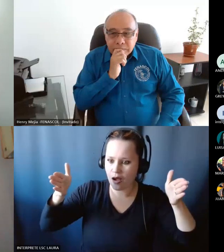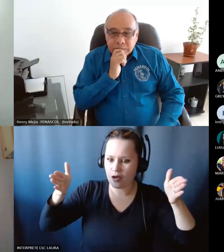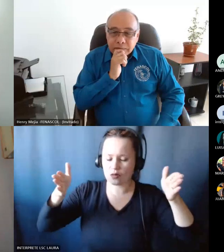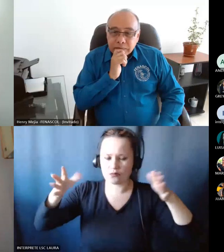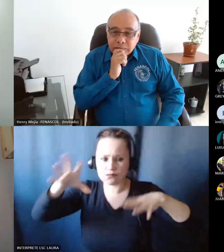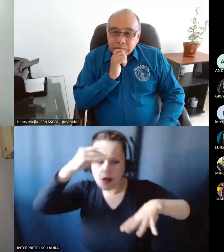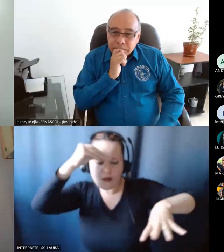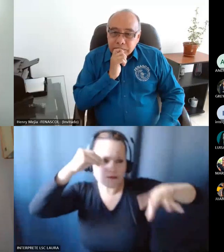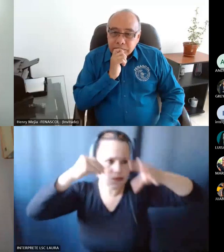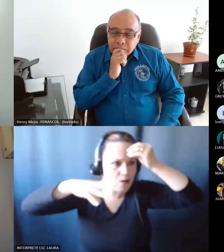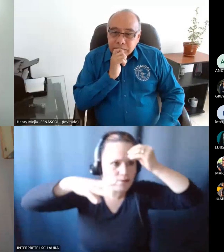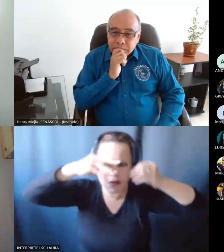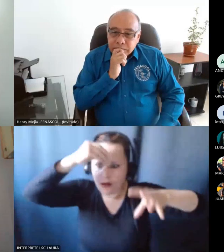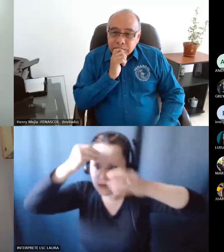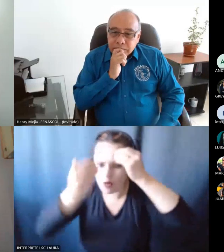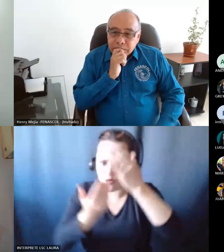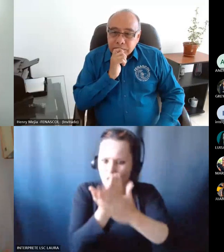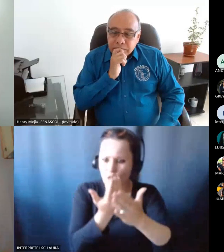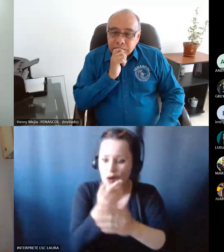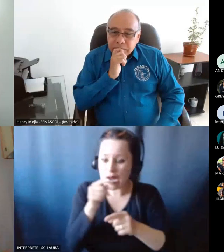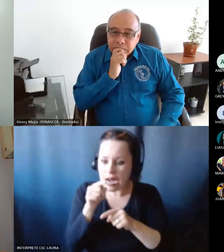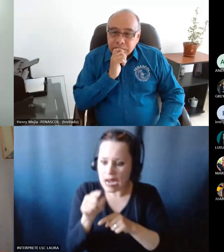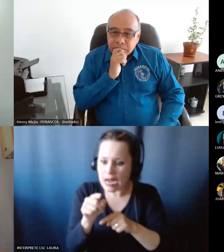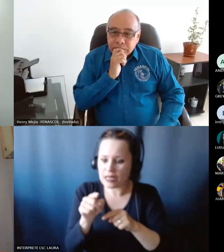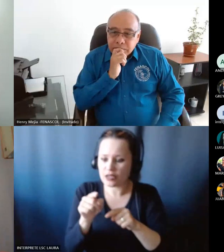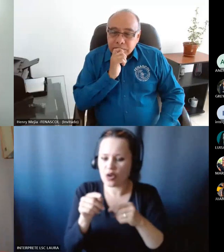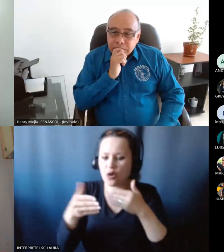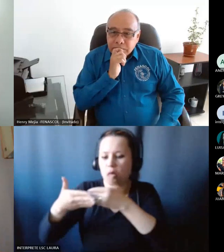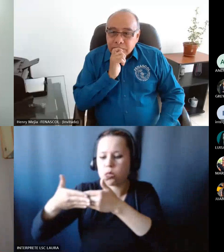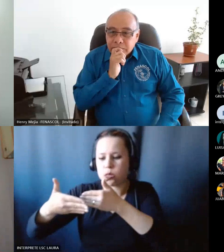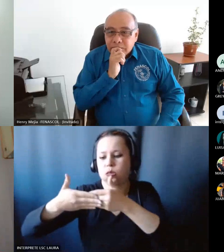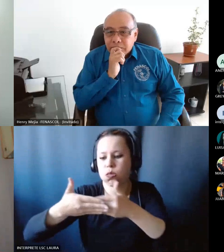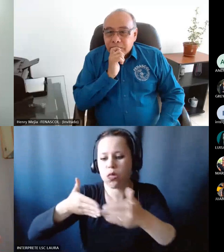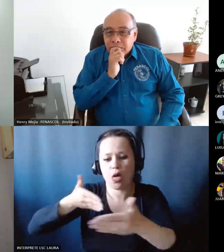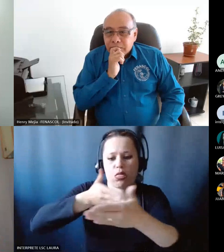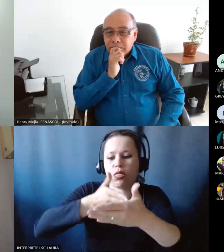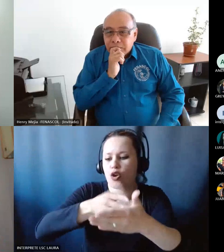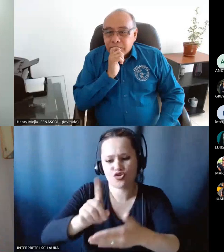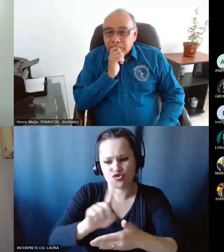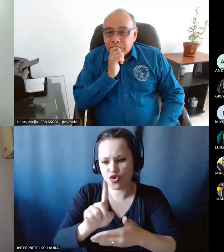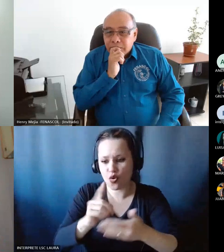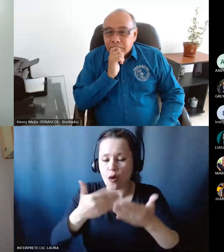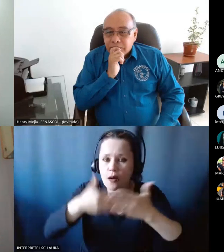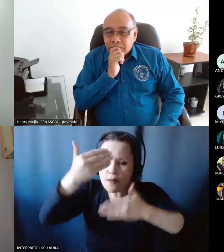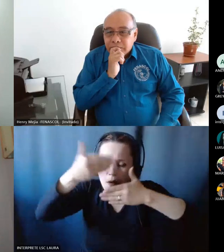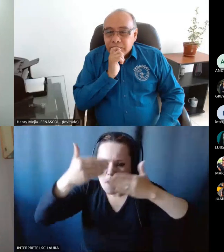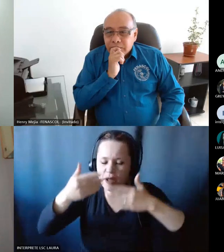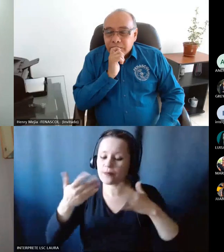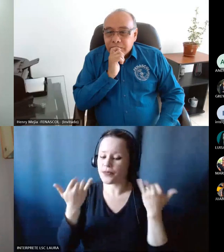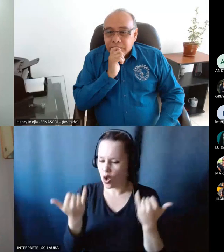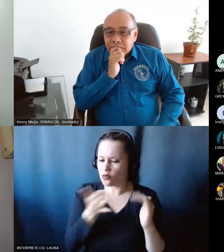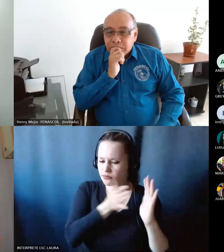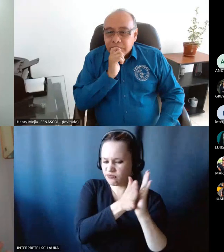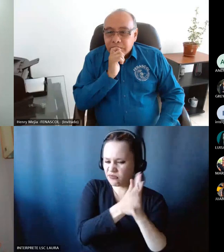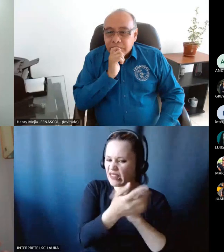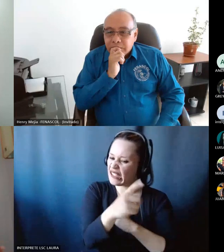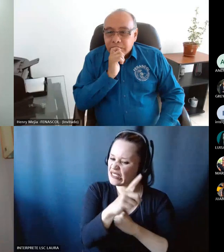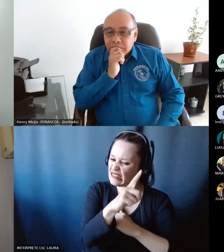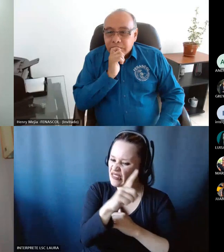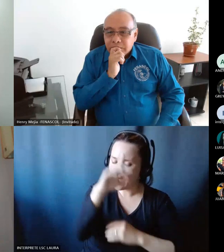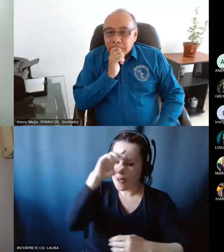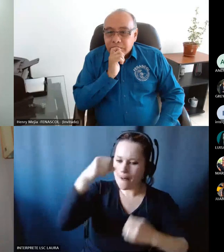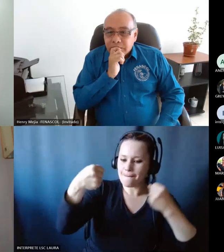aprendizajes nos ayudan también a sumar a este cierre de brecha Entonces les voy a contar un poco antes sobre Qué es pacto global pacto global es una iniciativa de Naciones